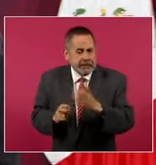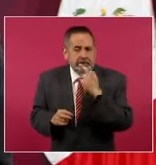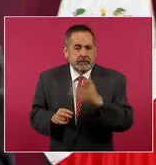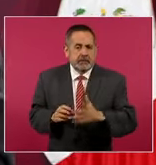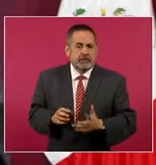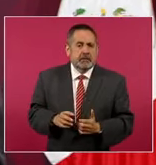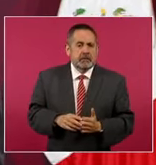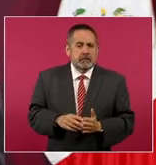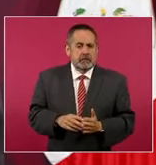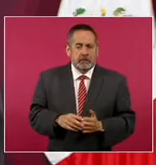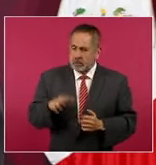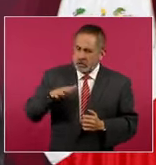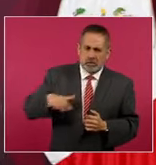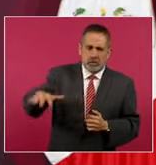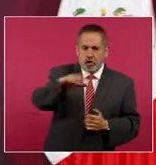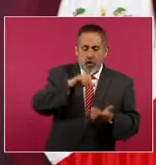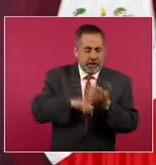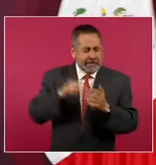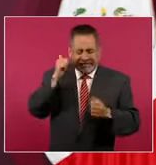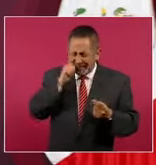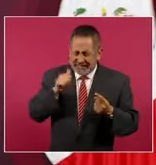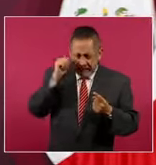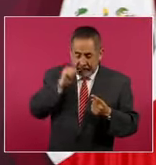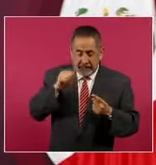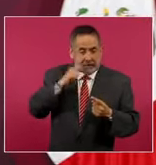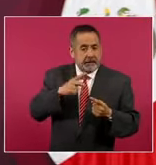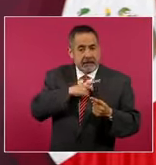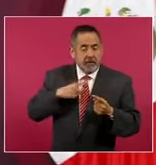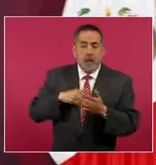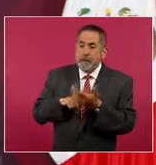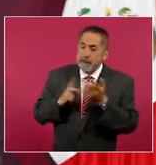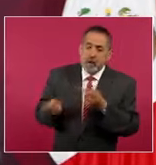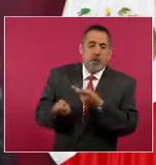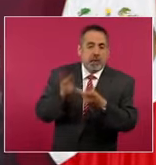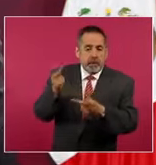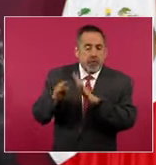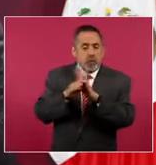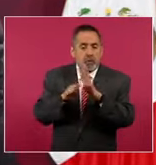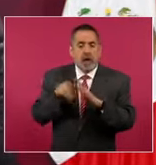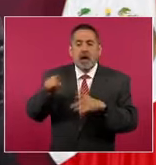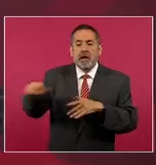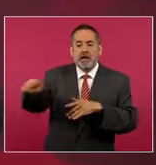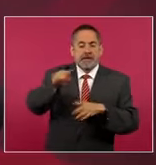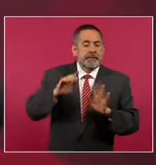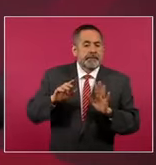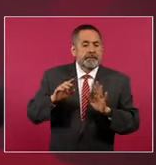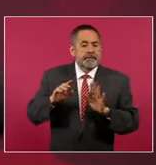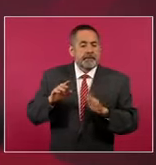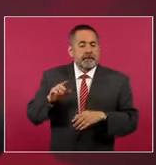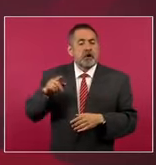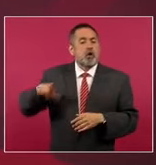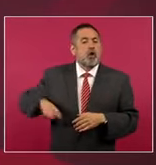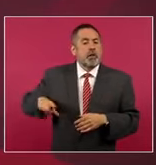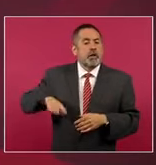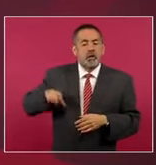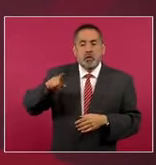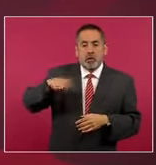esa que consiste en que el pueblo en todo momento tiene el derecho de cambiar la forma de su gobierno.